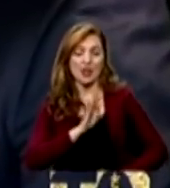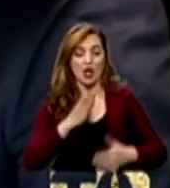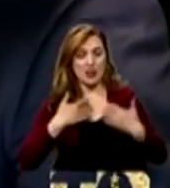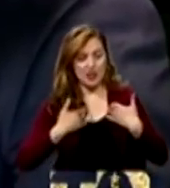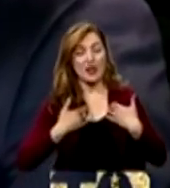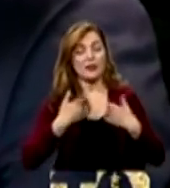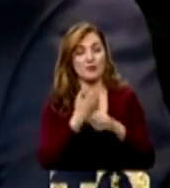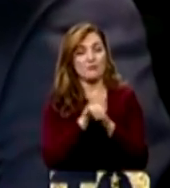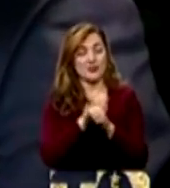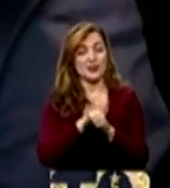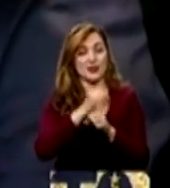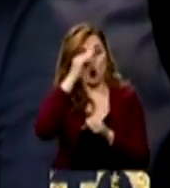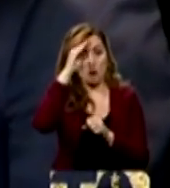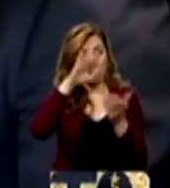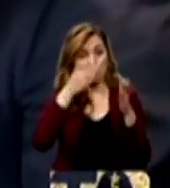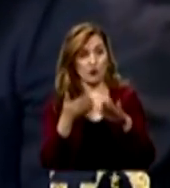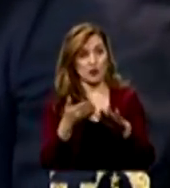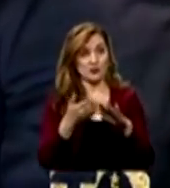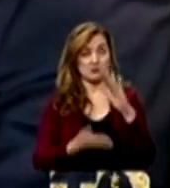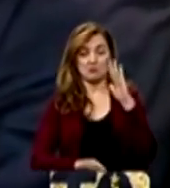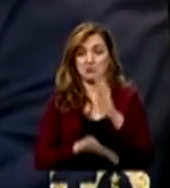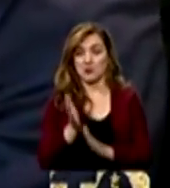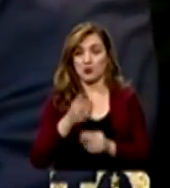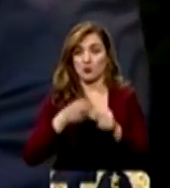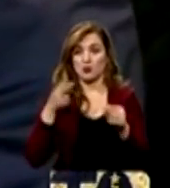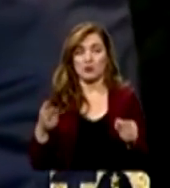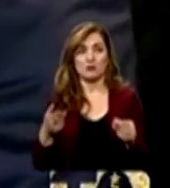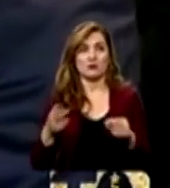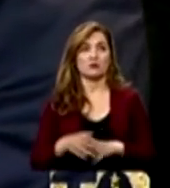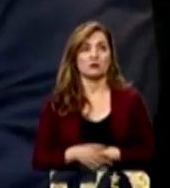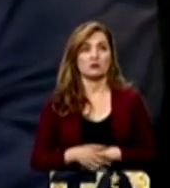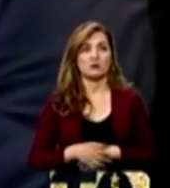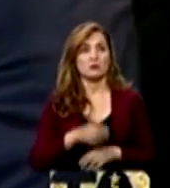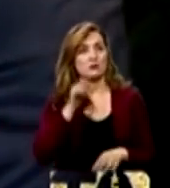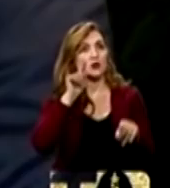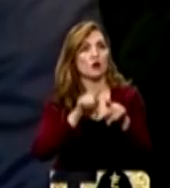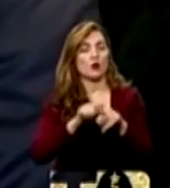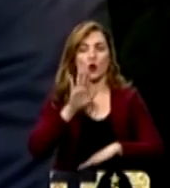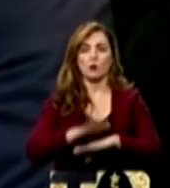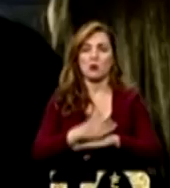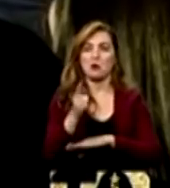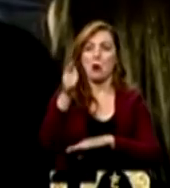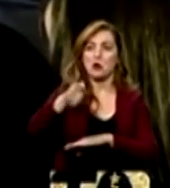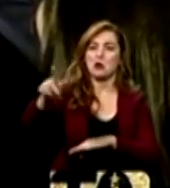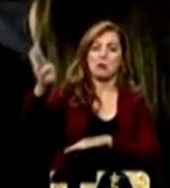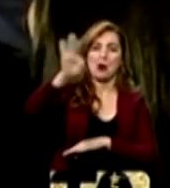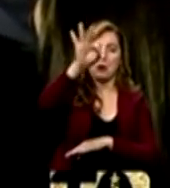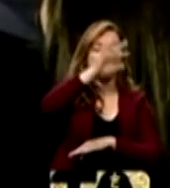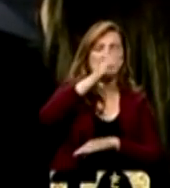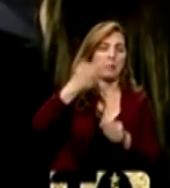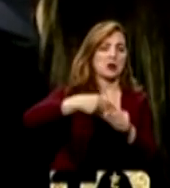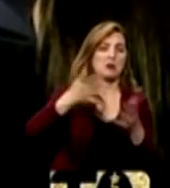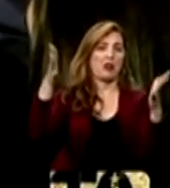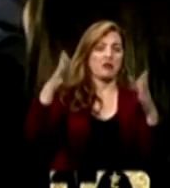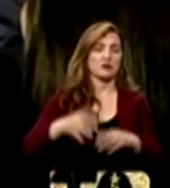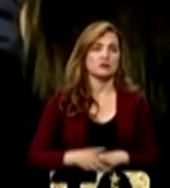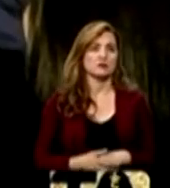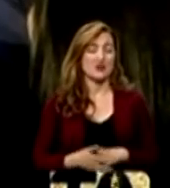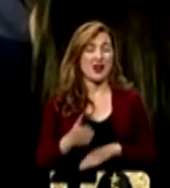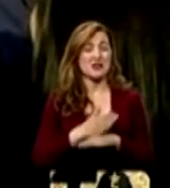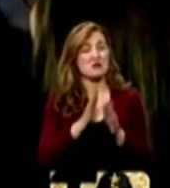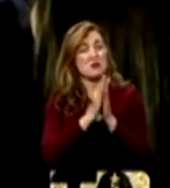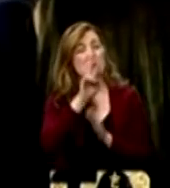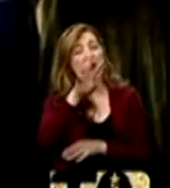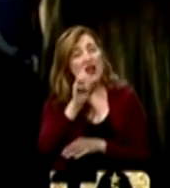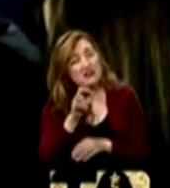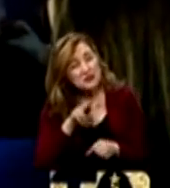cuanto considera inapropiado que se haga una diligencia de esta naturaleza sin contar con las personas que usted mismo ha dispuesto. Indicó que 20 veces se ha pedido los